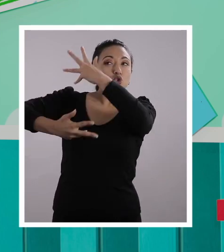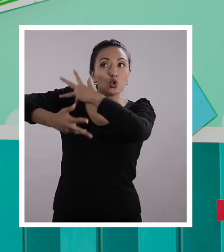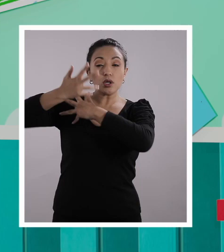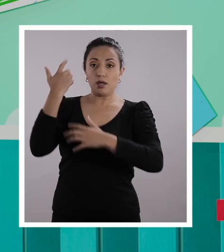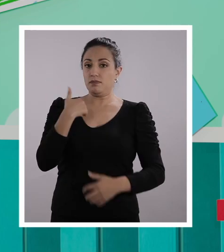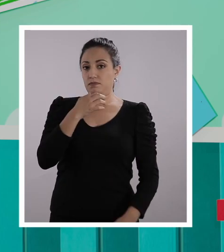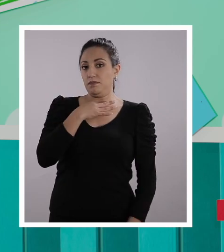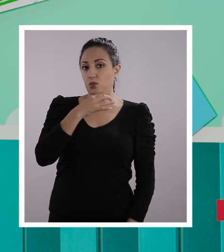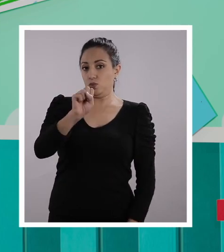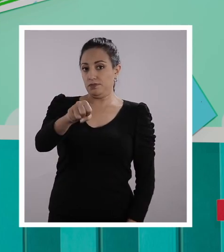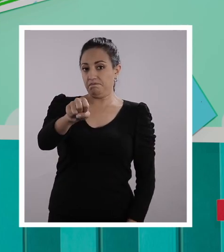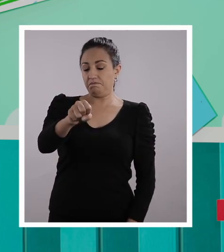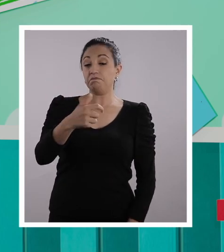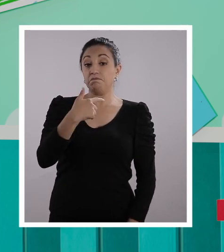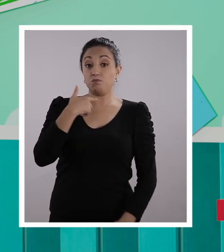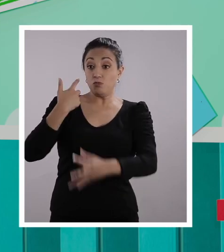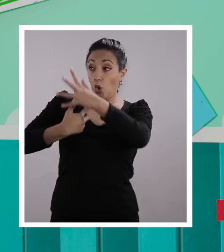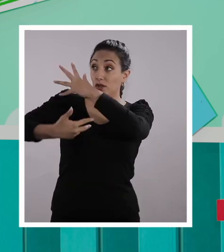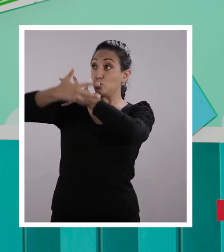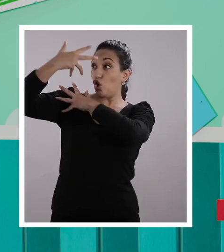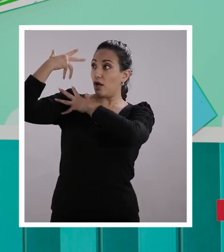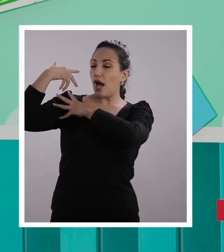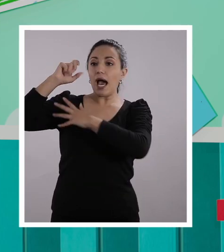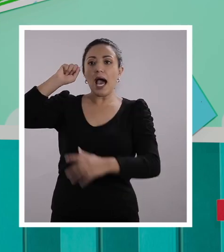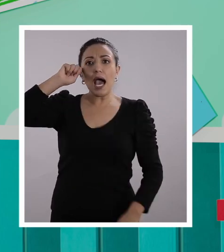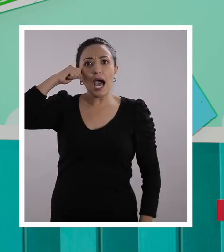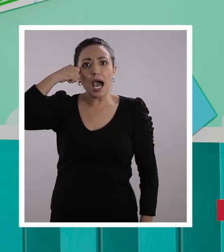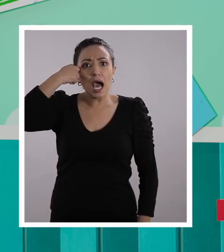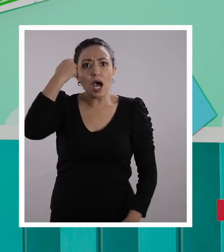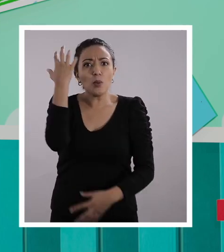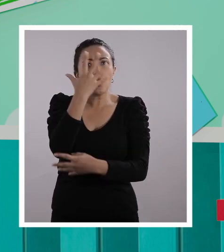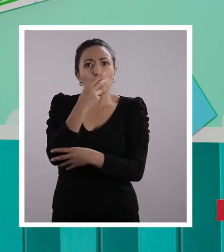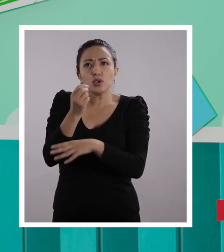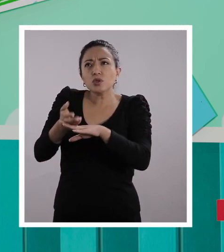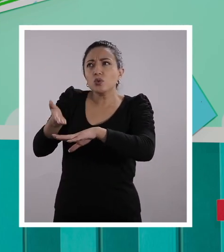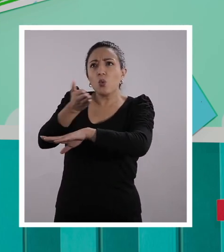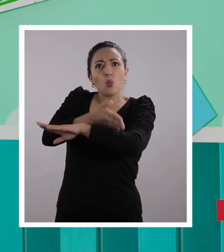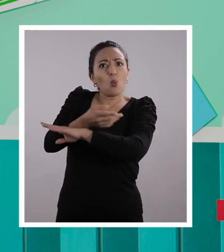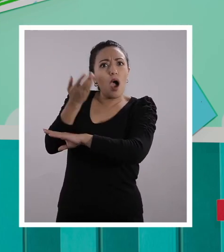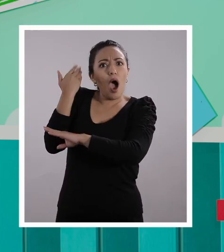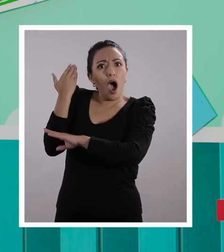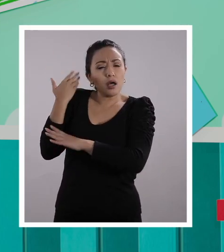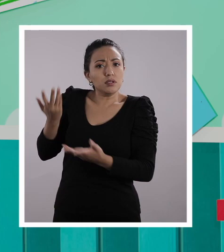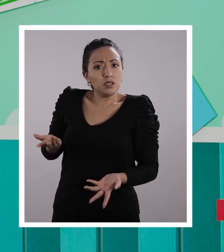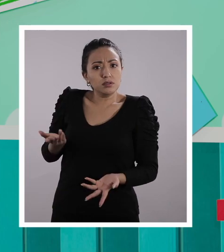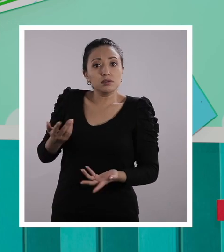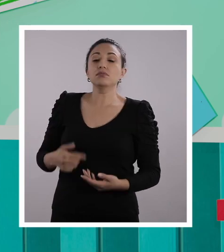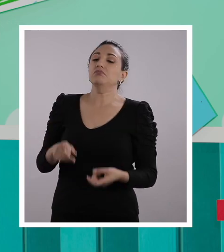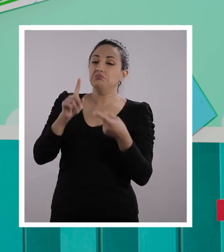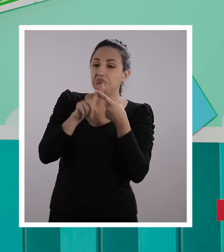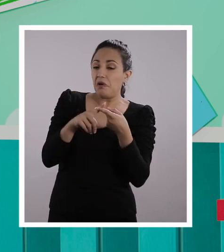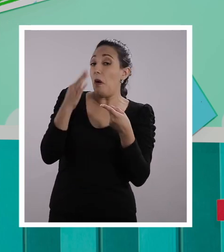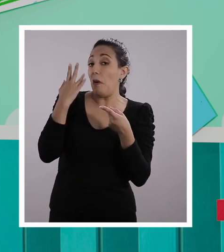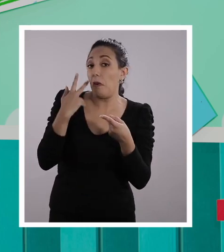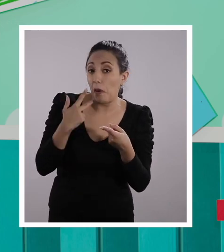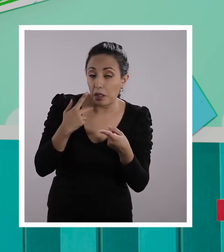porque con la historia yo puedo recordar esos lugares maravillosos donde se hizo la historia